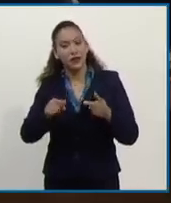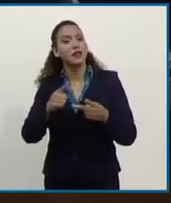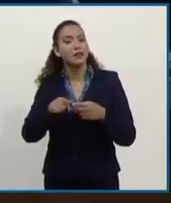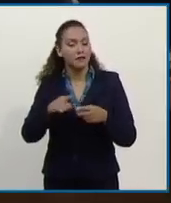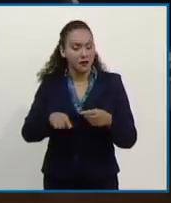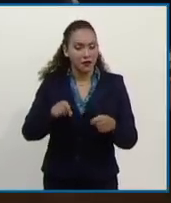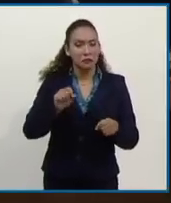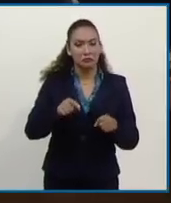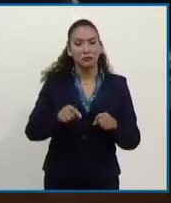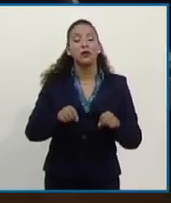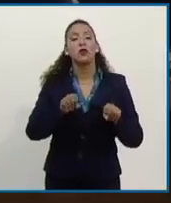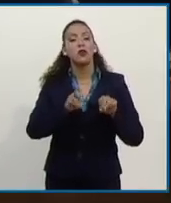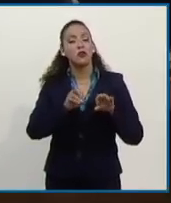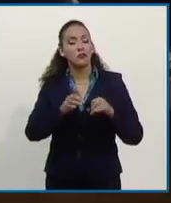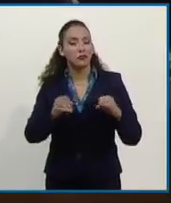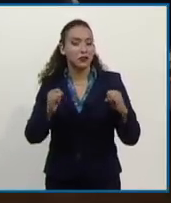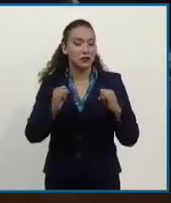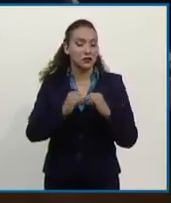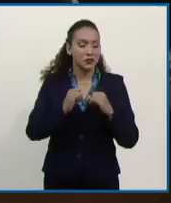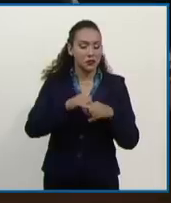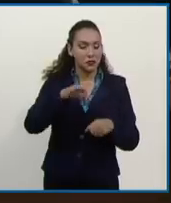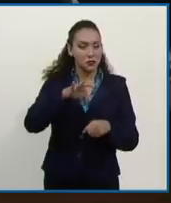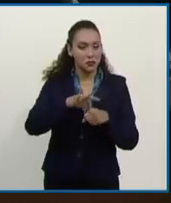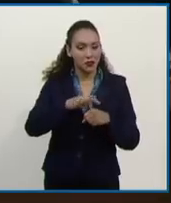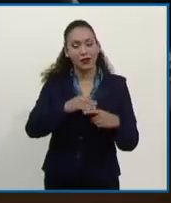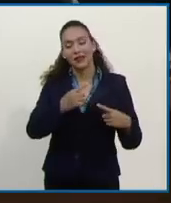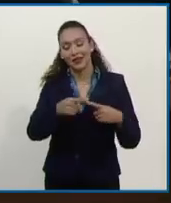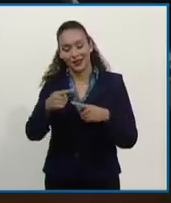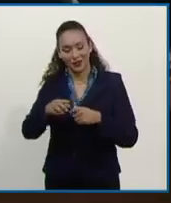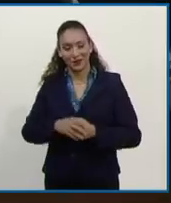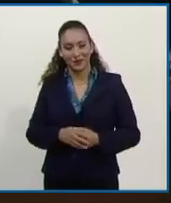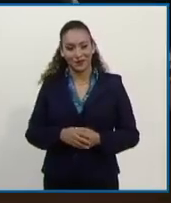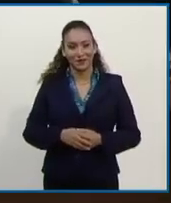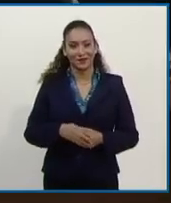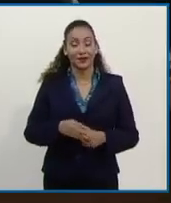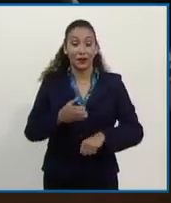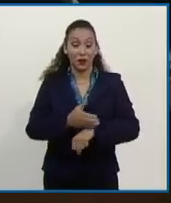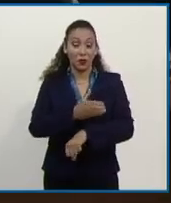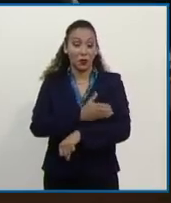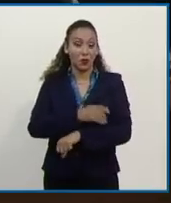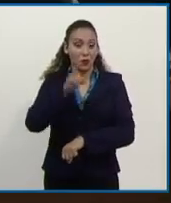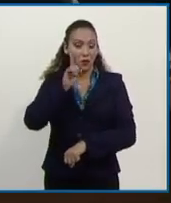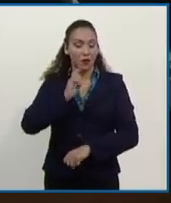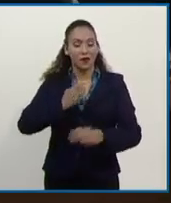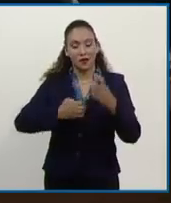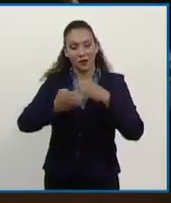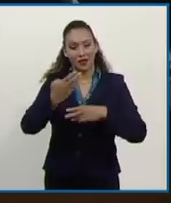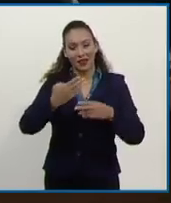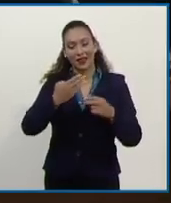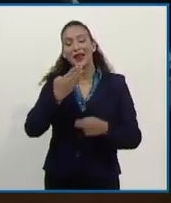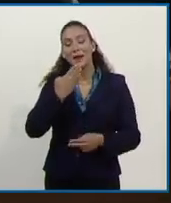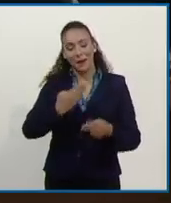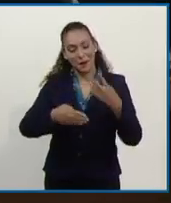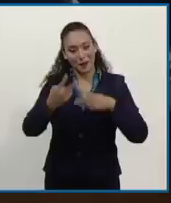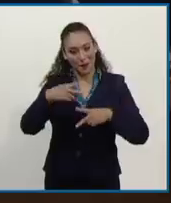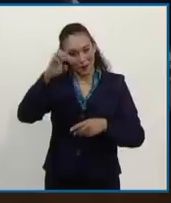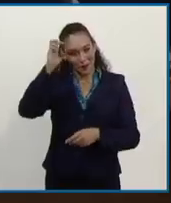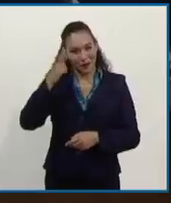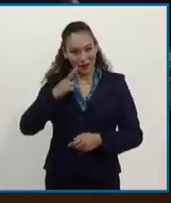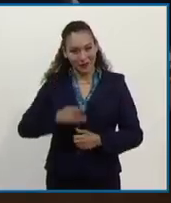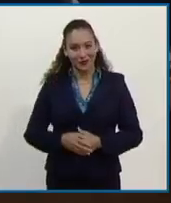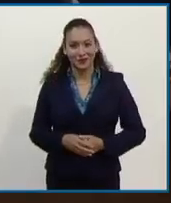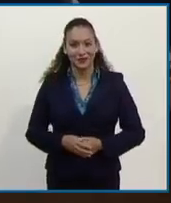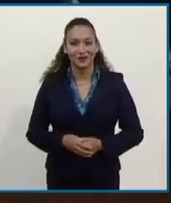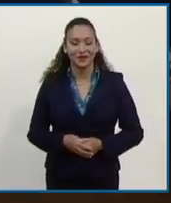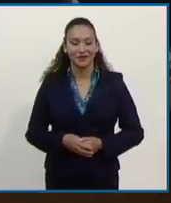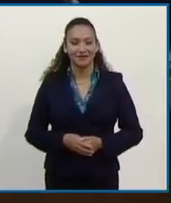Electoral y órganos jurisdiccionales federales. Saludo a mi compañera Eusiris Rostro en interpretación en lengua de señas mexicana.